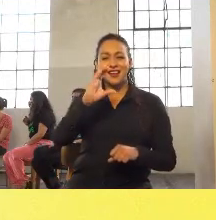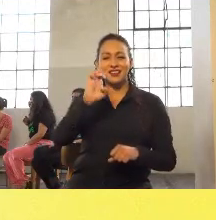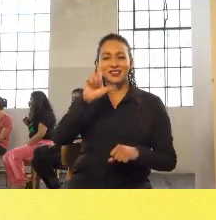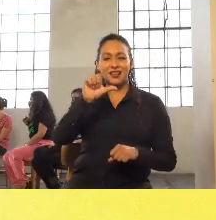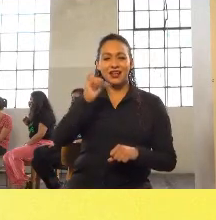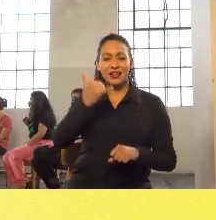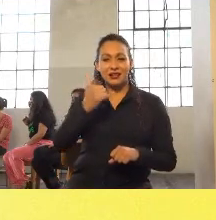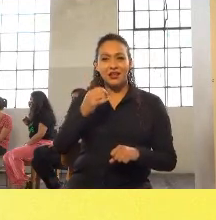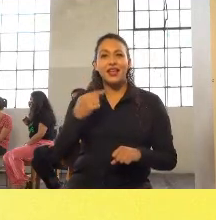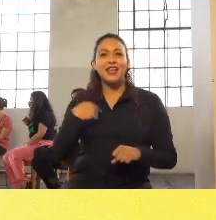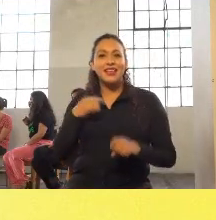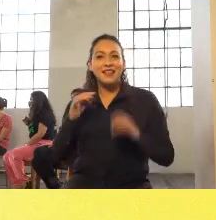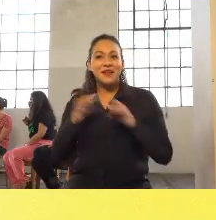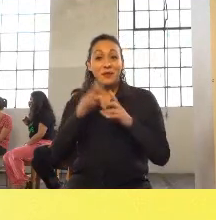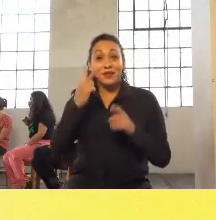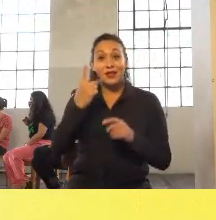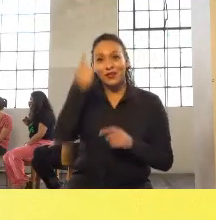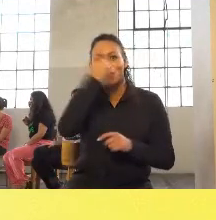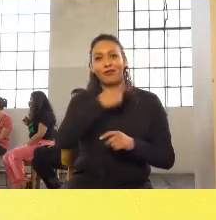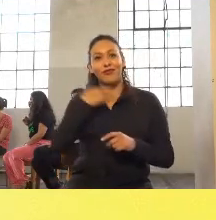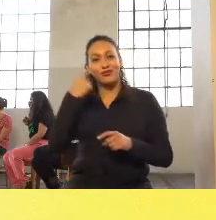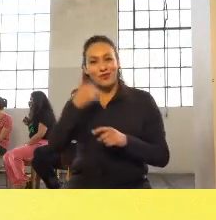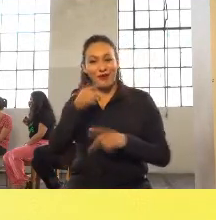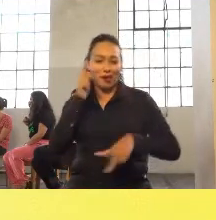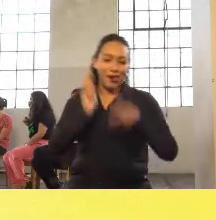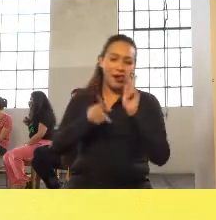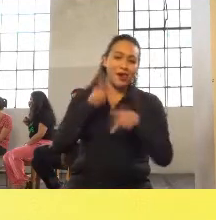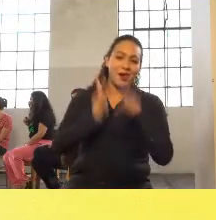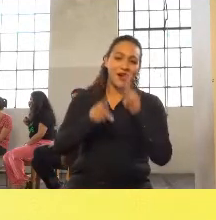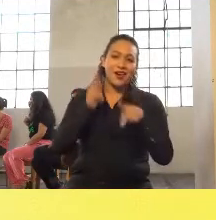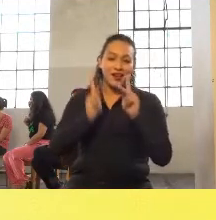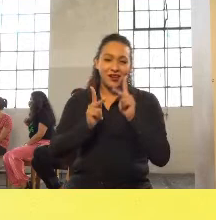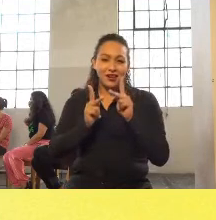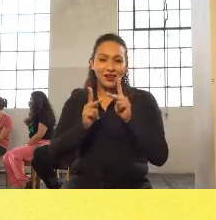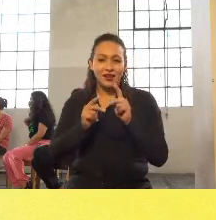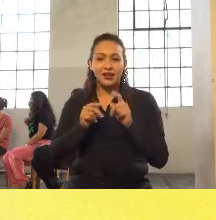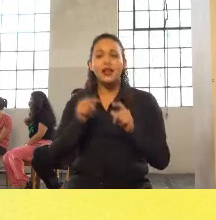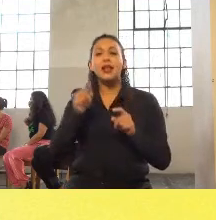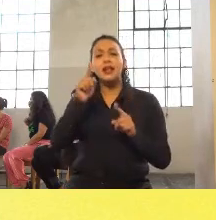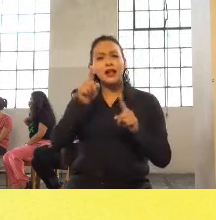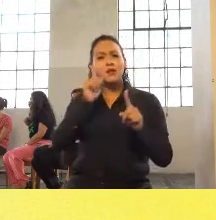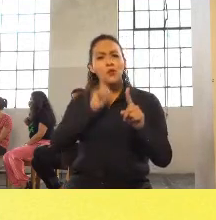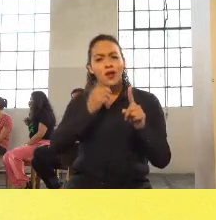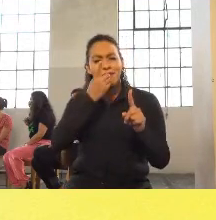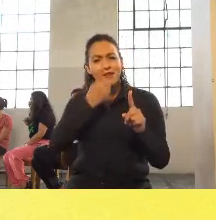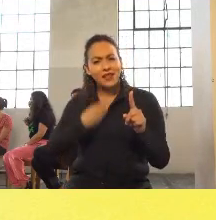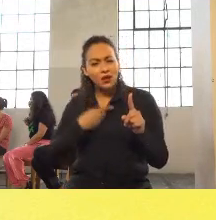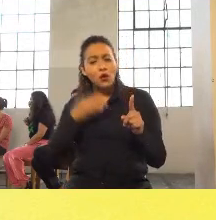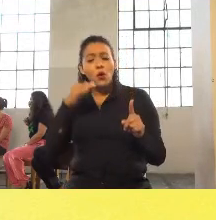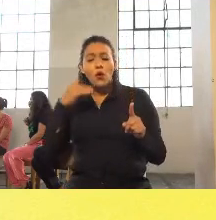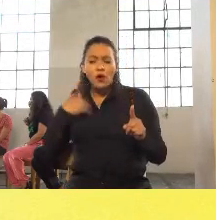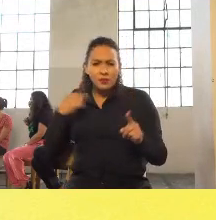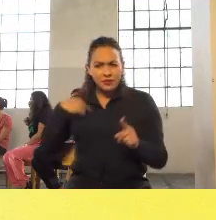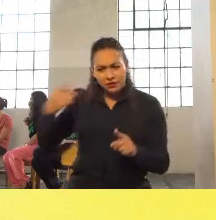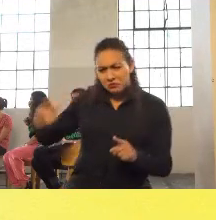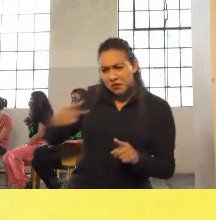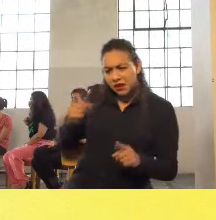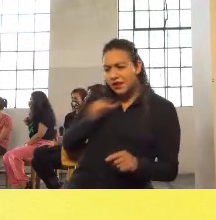me terminé echando un café de 2 horas con ella. Y de decir, es que nadie me pregunta estas cosas, nadie sabe que